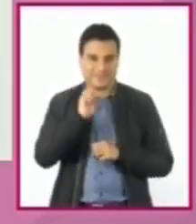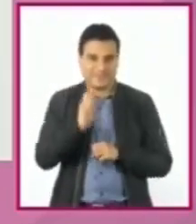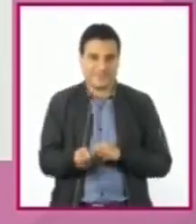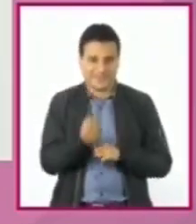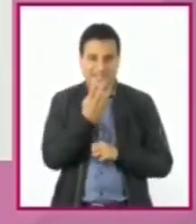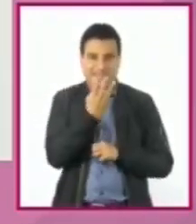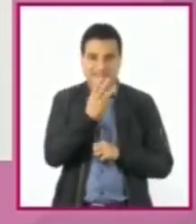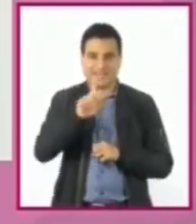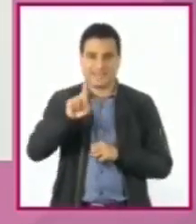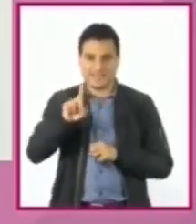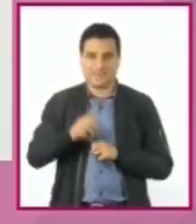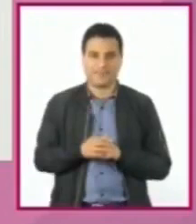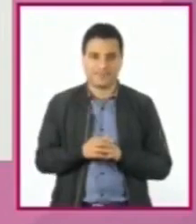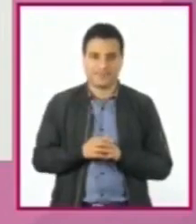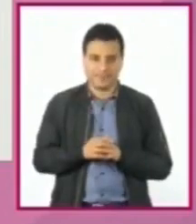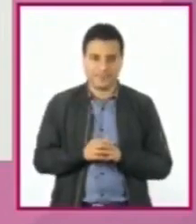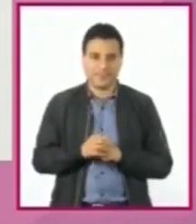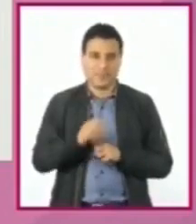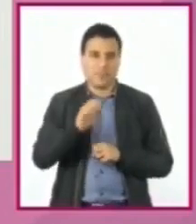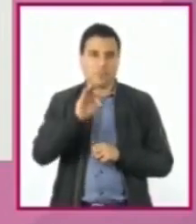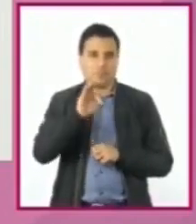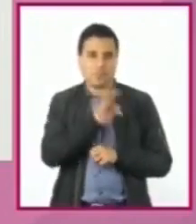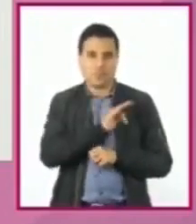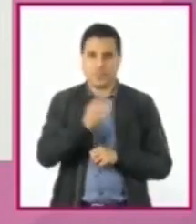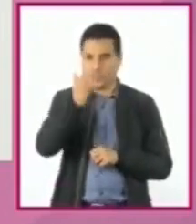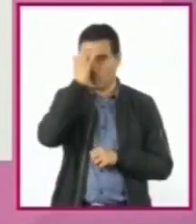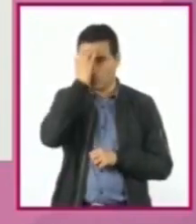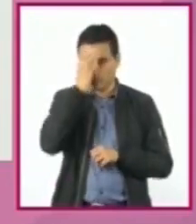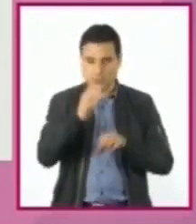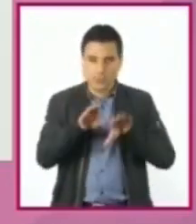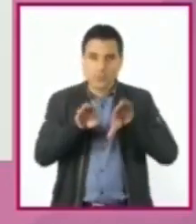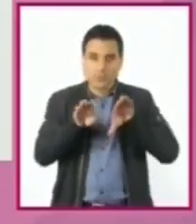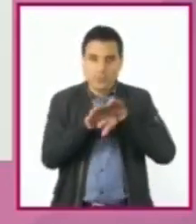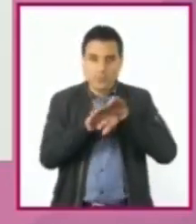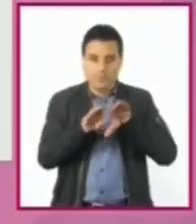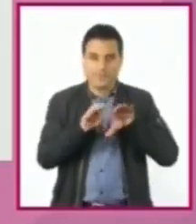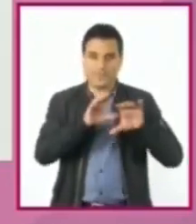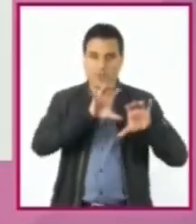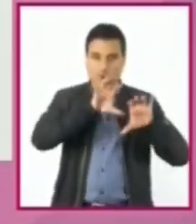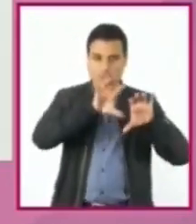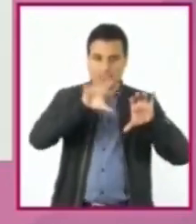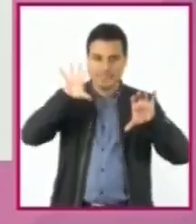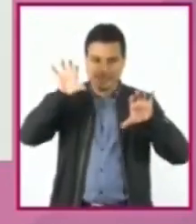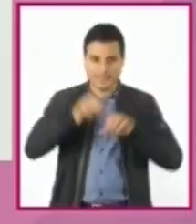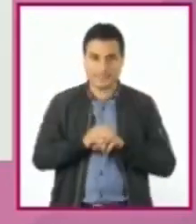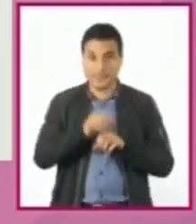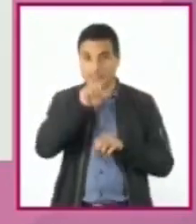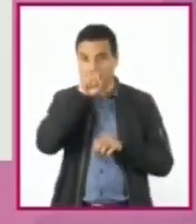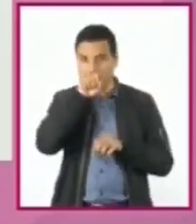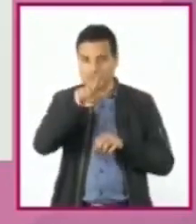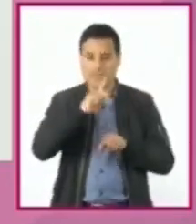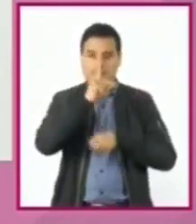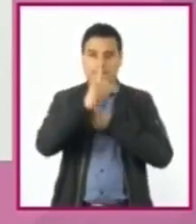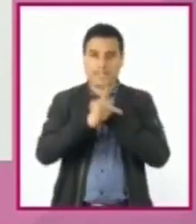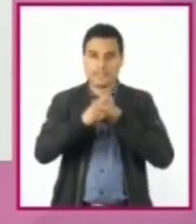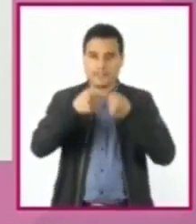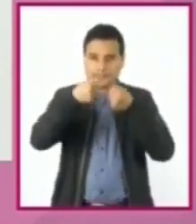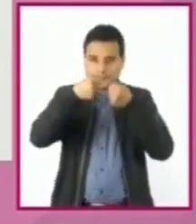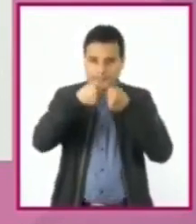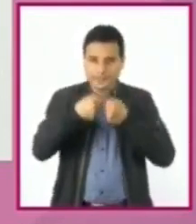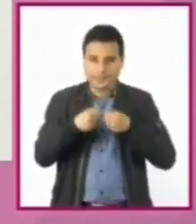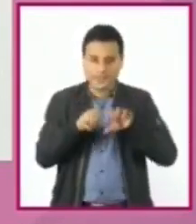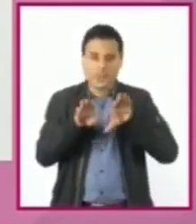tridimensional en el cual se da a conocer la distribución de los continentes, la división política del mundo y